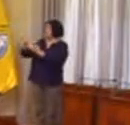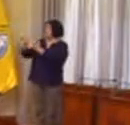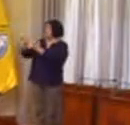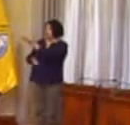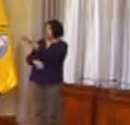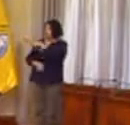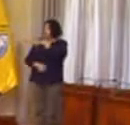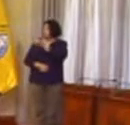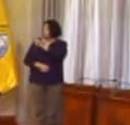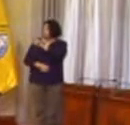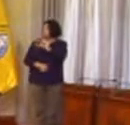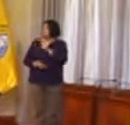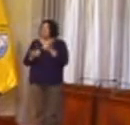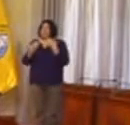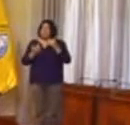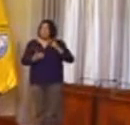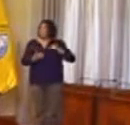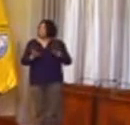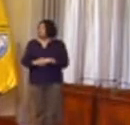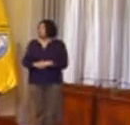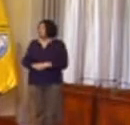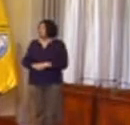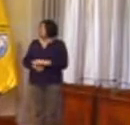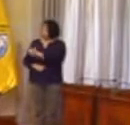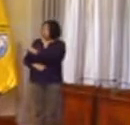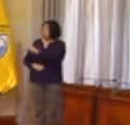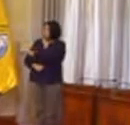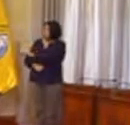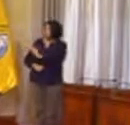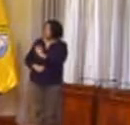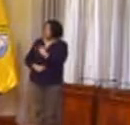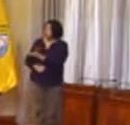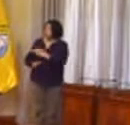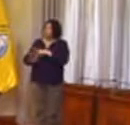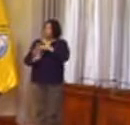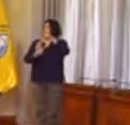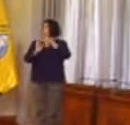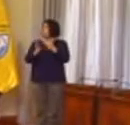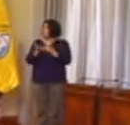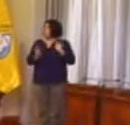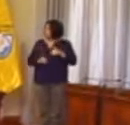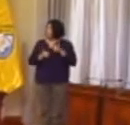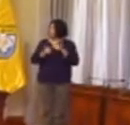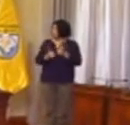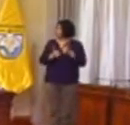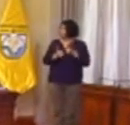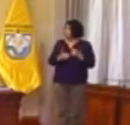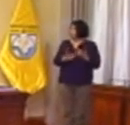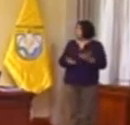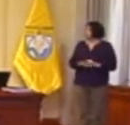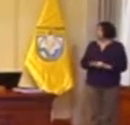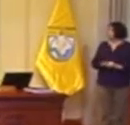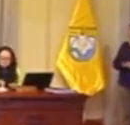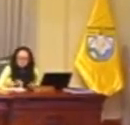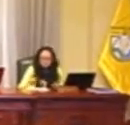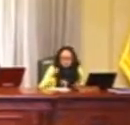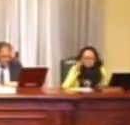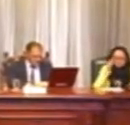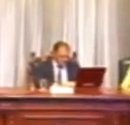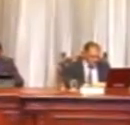la regidora Patricia. Gracias, señor alcalde. Como usted dice, es un proyecto muy, muy bueno y van a ponerse